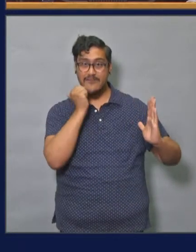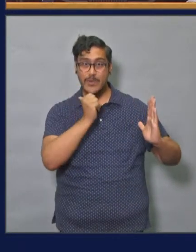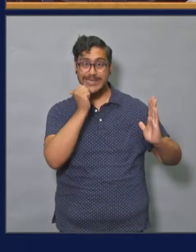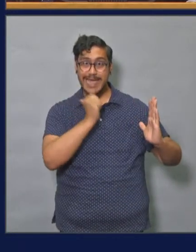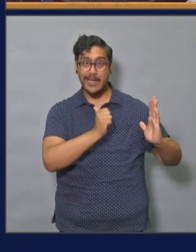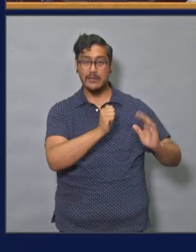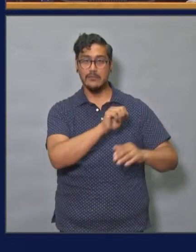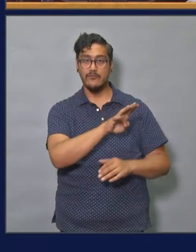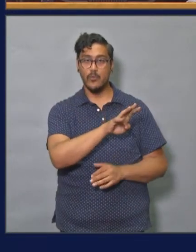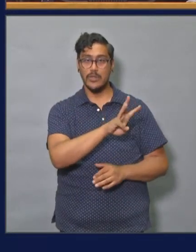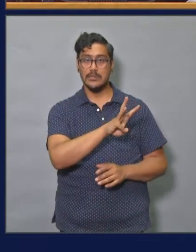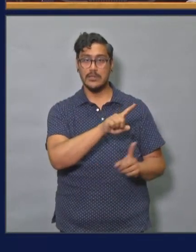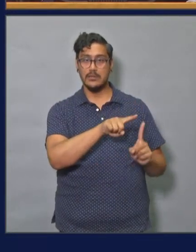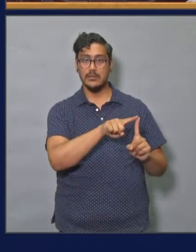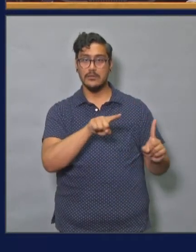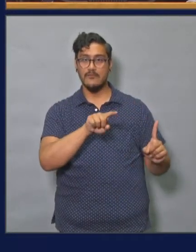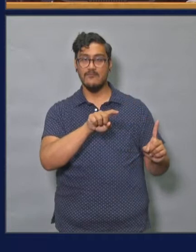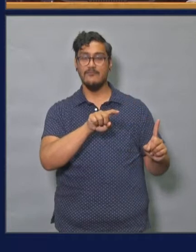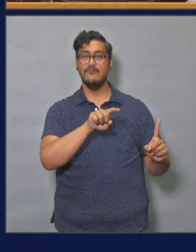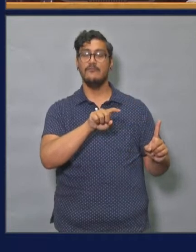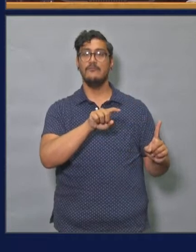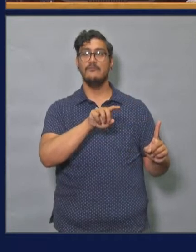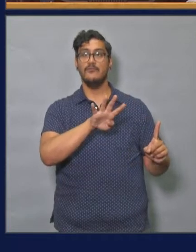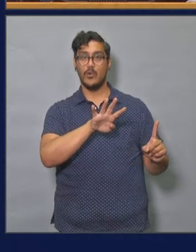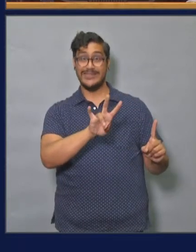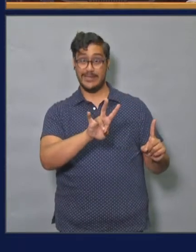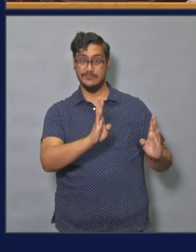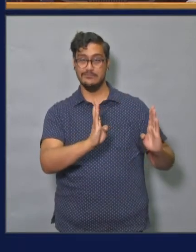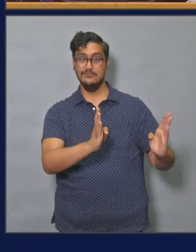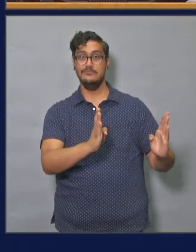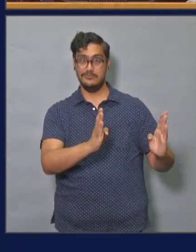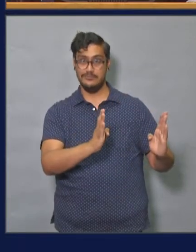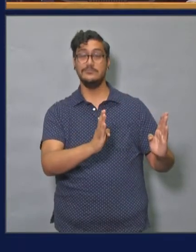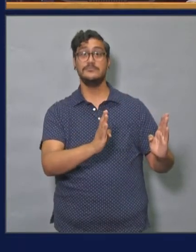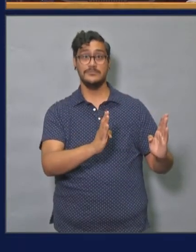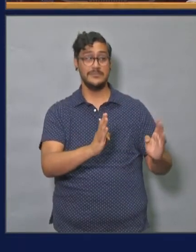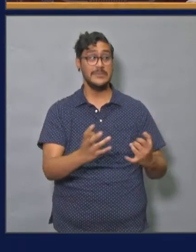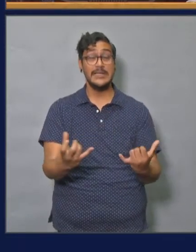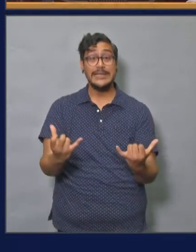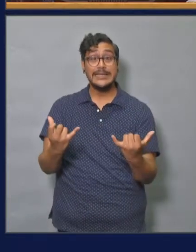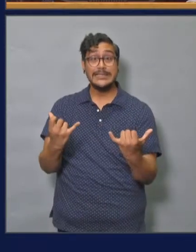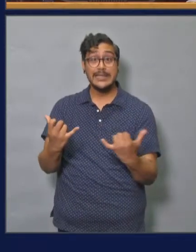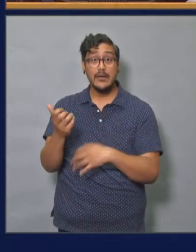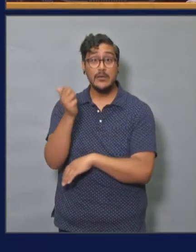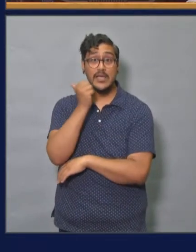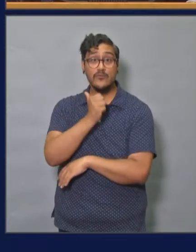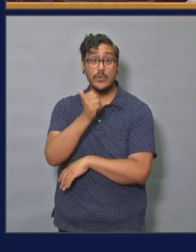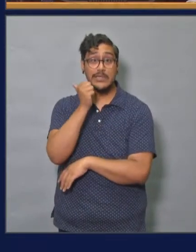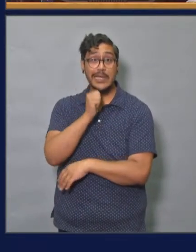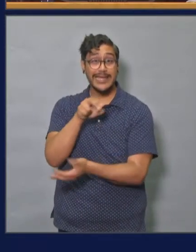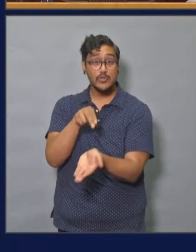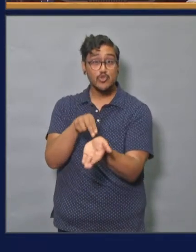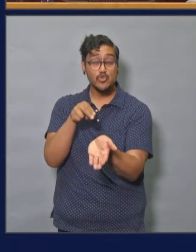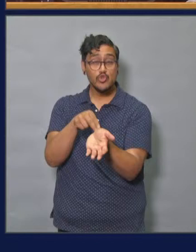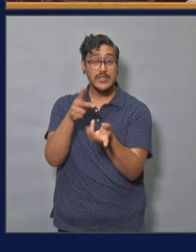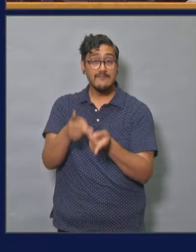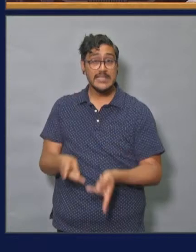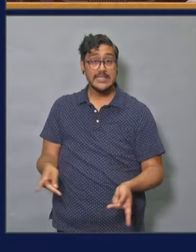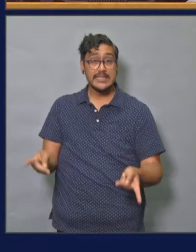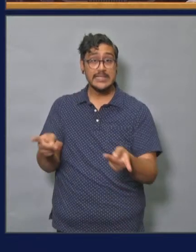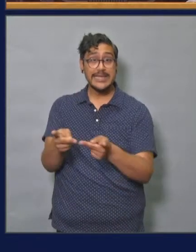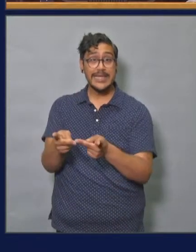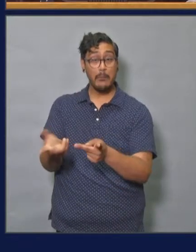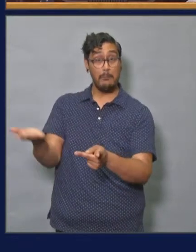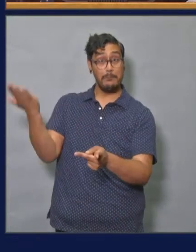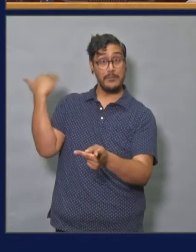de 45 o 46. Y el promedio de los fallecimientos diarios en centros de enfermería especializada